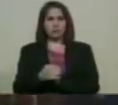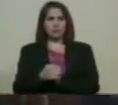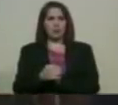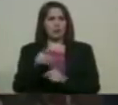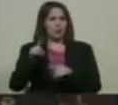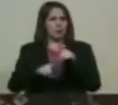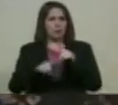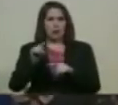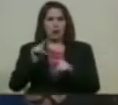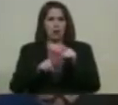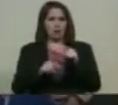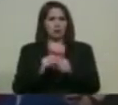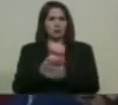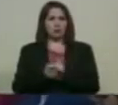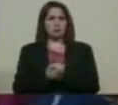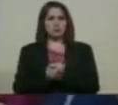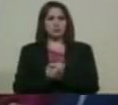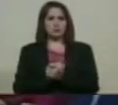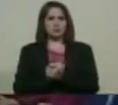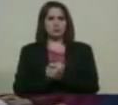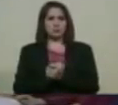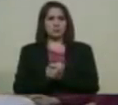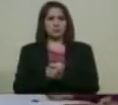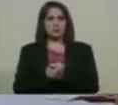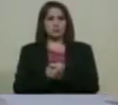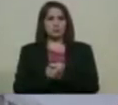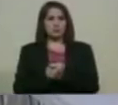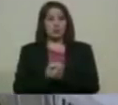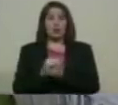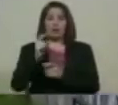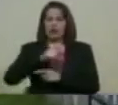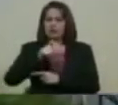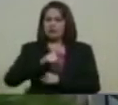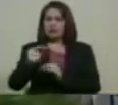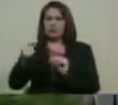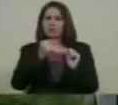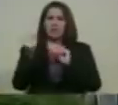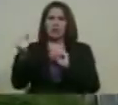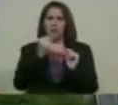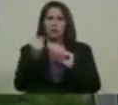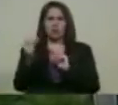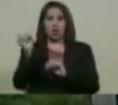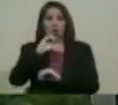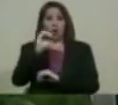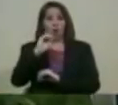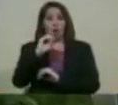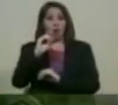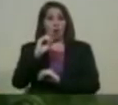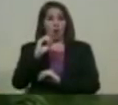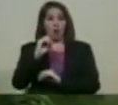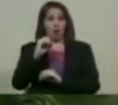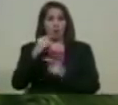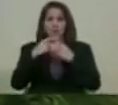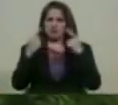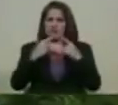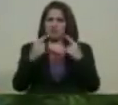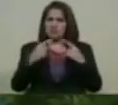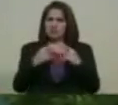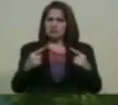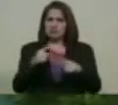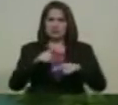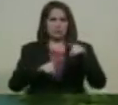cosas que ameritarían debate o polémica o dificultad en su